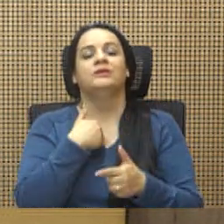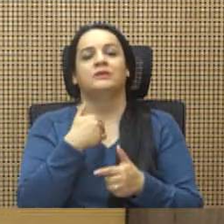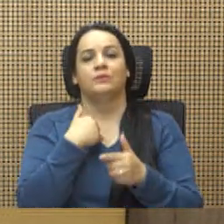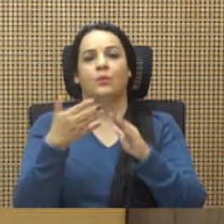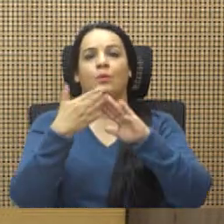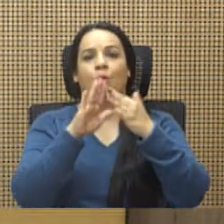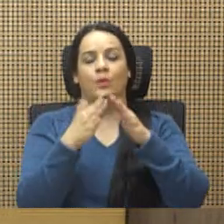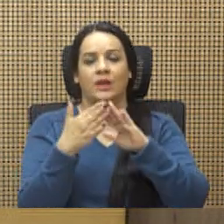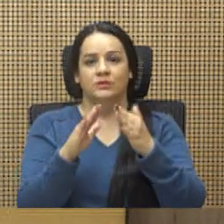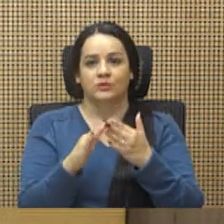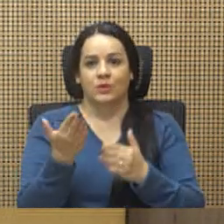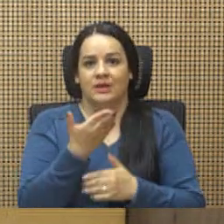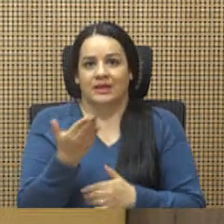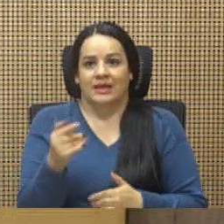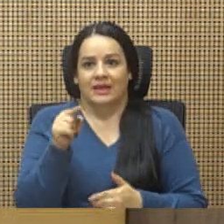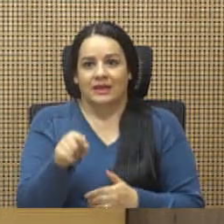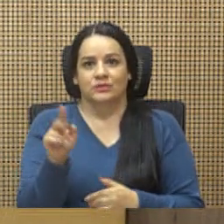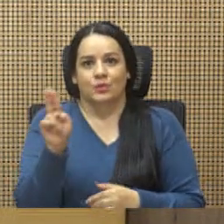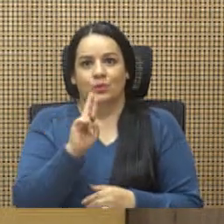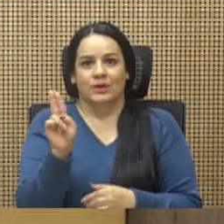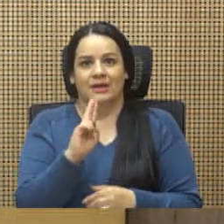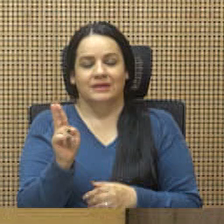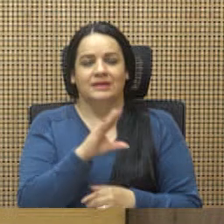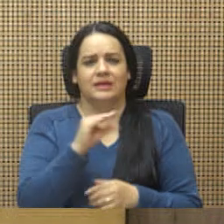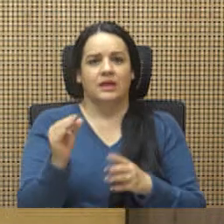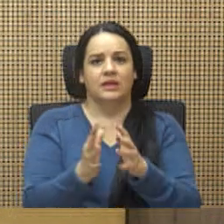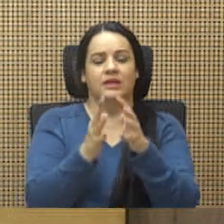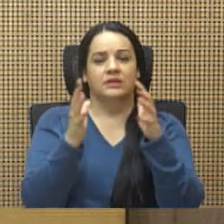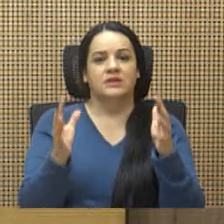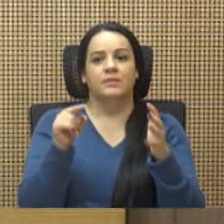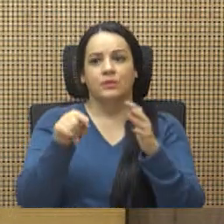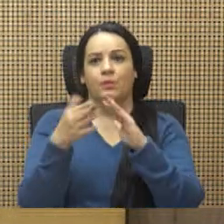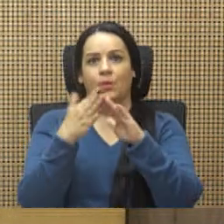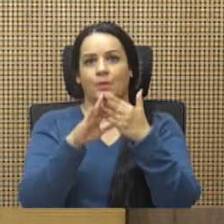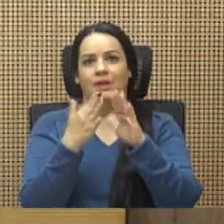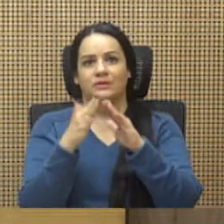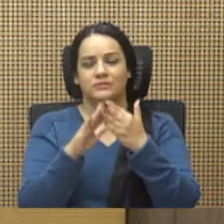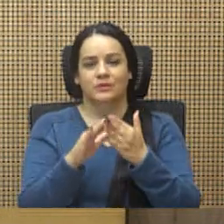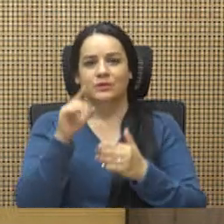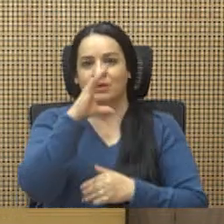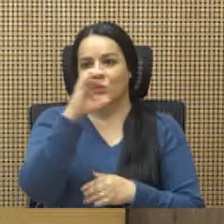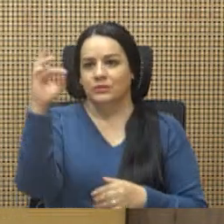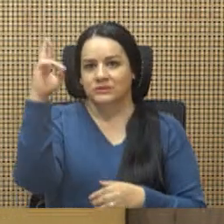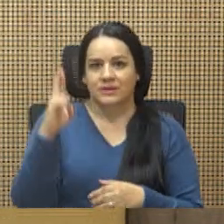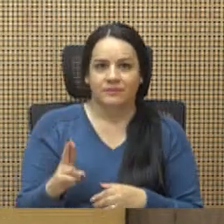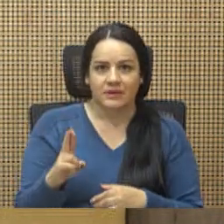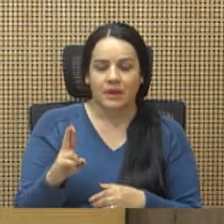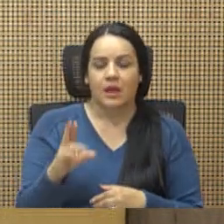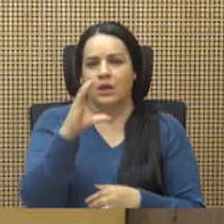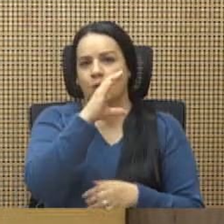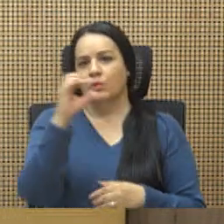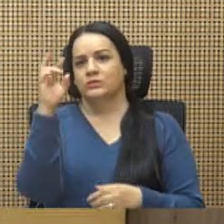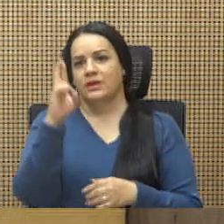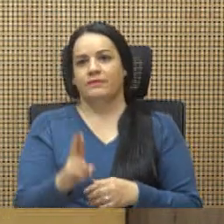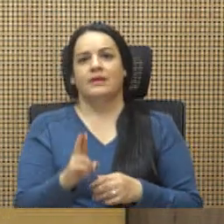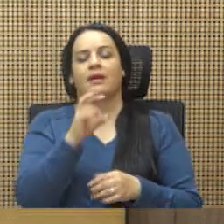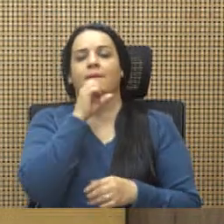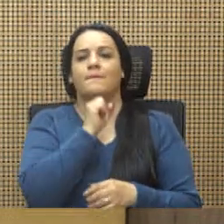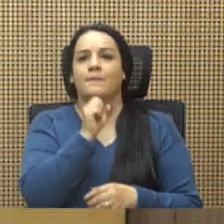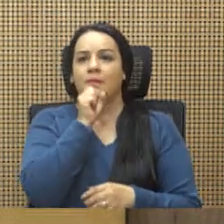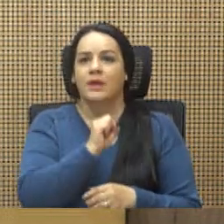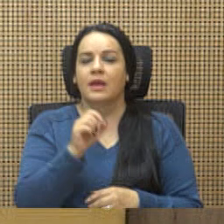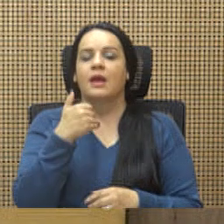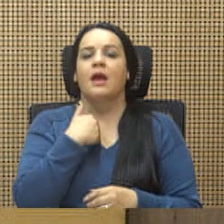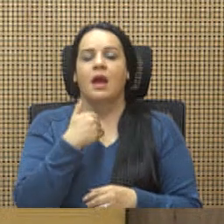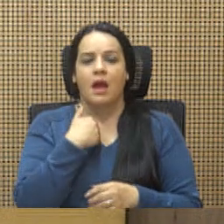población que es urgente y el crecimiento de la población eh de Costa Rica o sea Costa Rica se está envejeciendo ahí